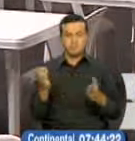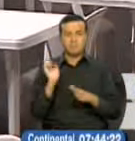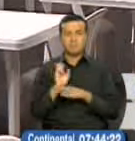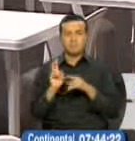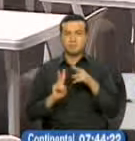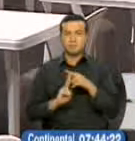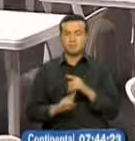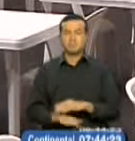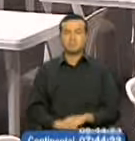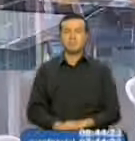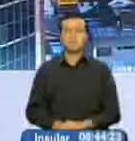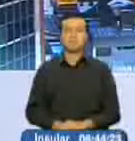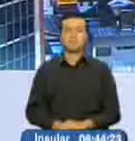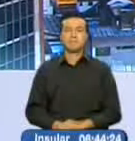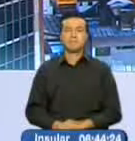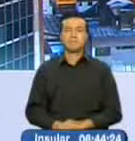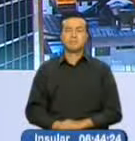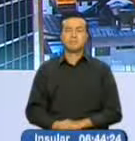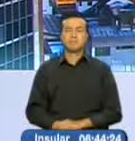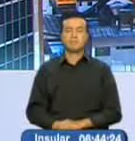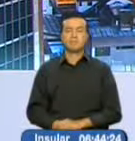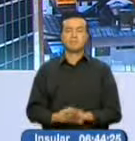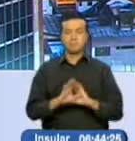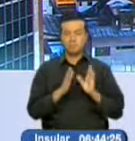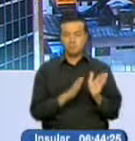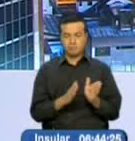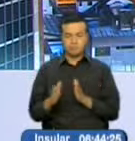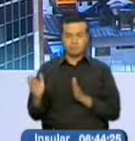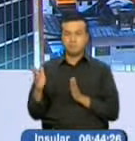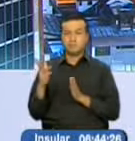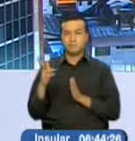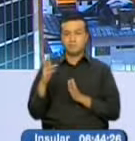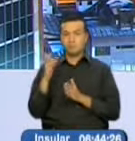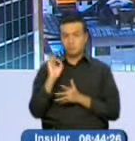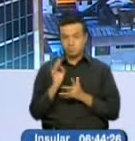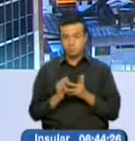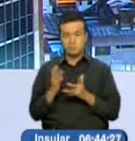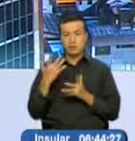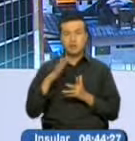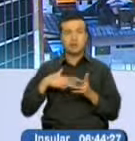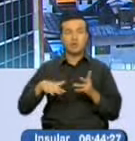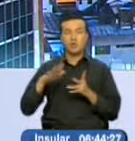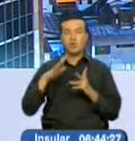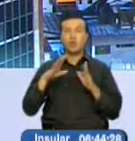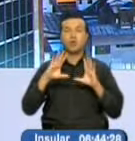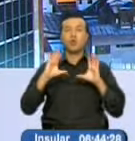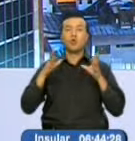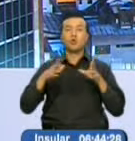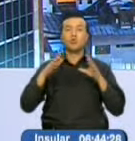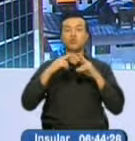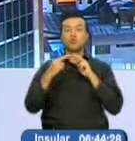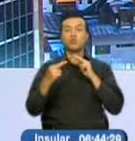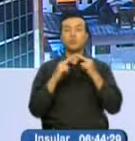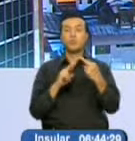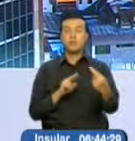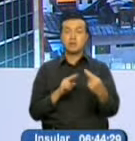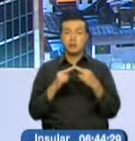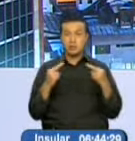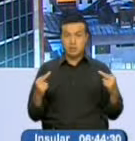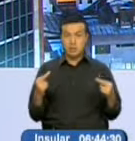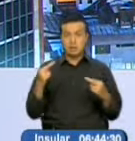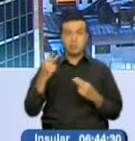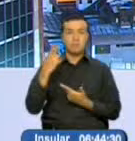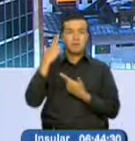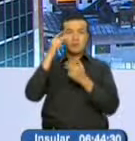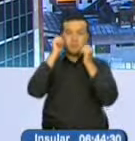García, Ecuador TV. Y los paquetes electorales que pasarán por el recuento ya se encuentran en el Coliseo General Rumiñahui. Las Fuerzas Armadas custodian